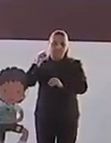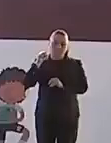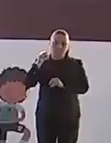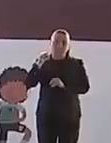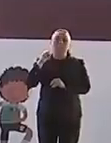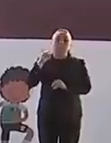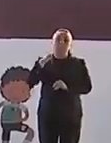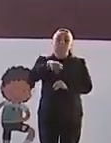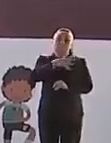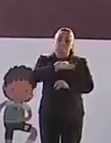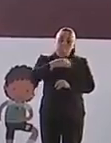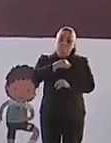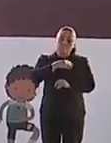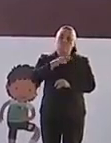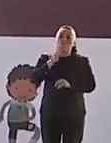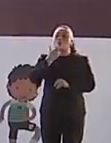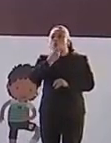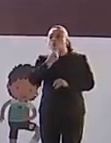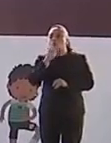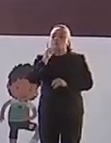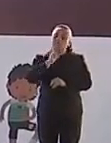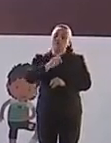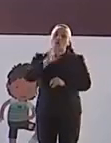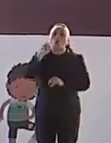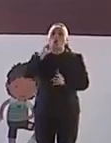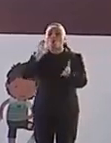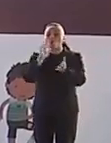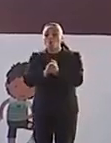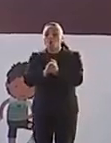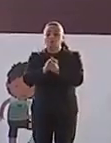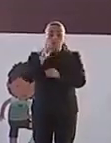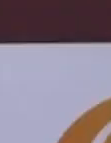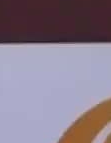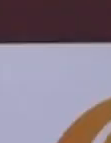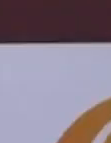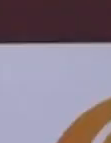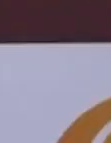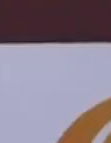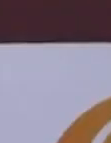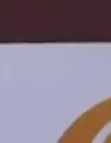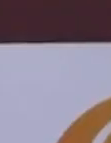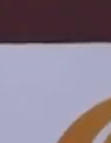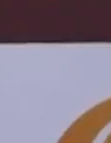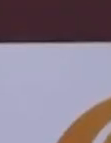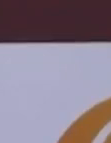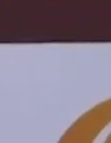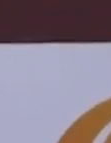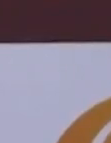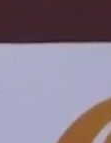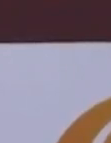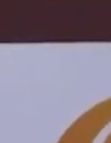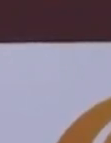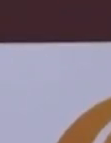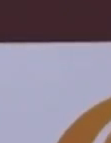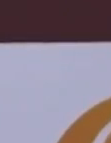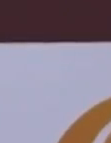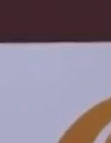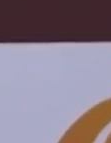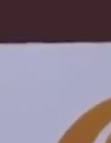la hija el hijo o la esposa si él no puede hacerlo si ya está